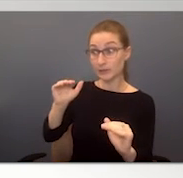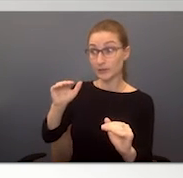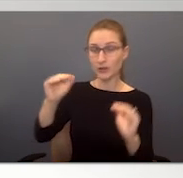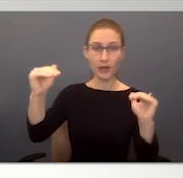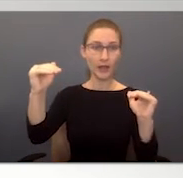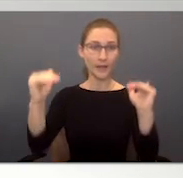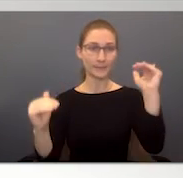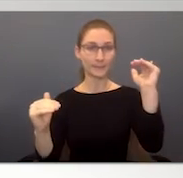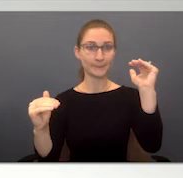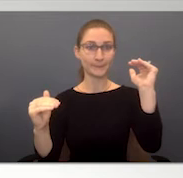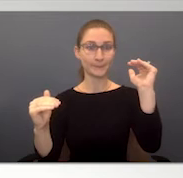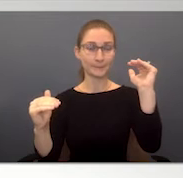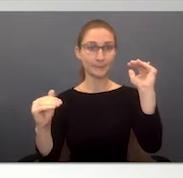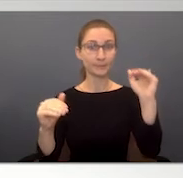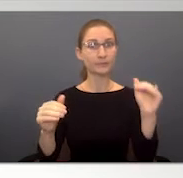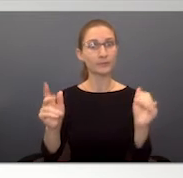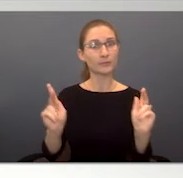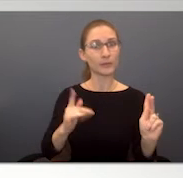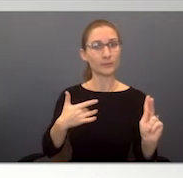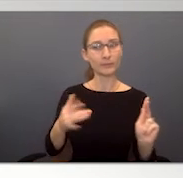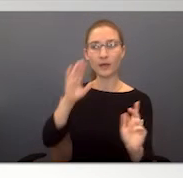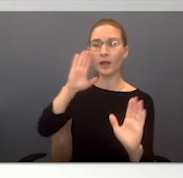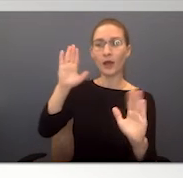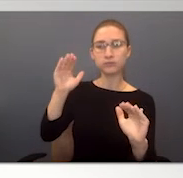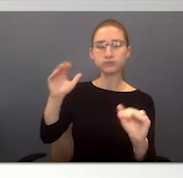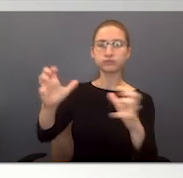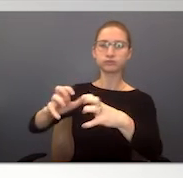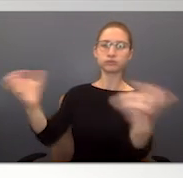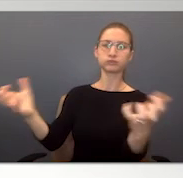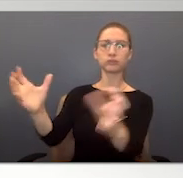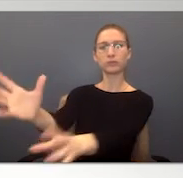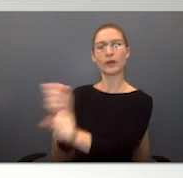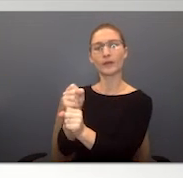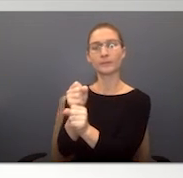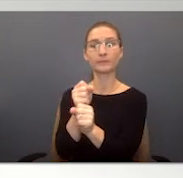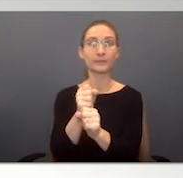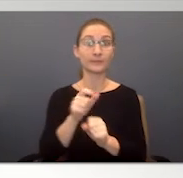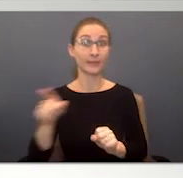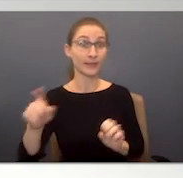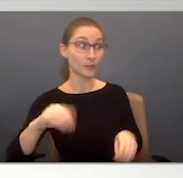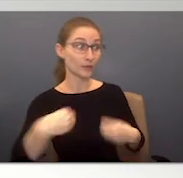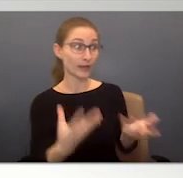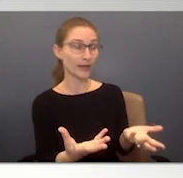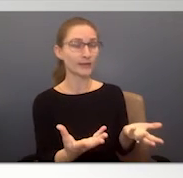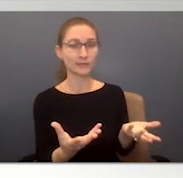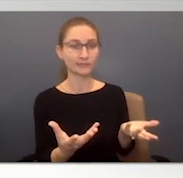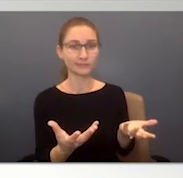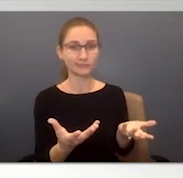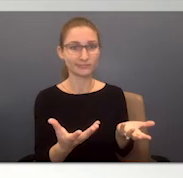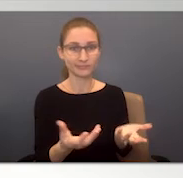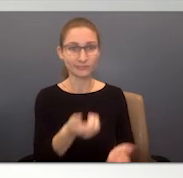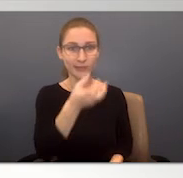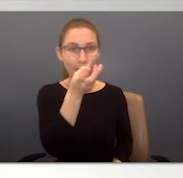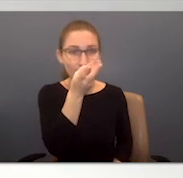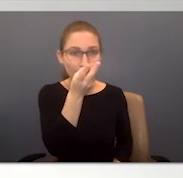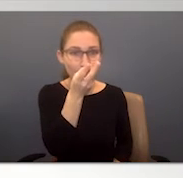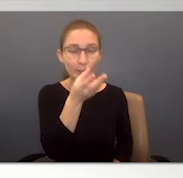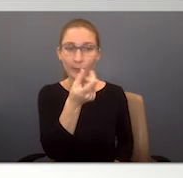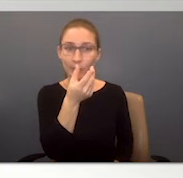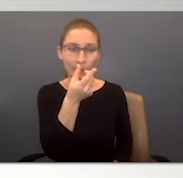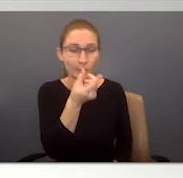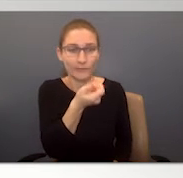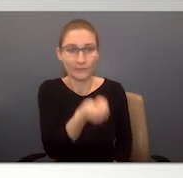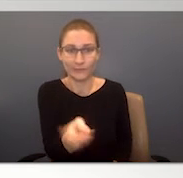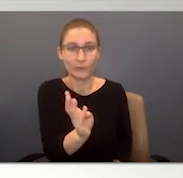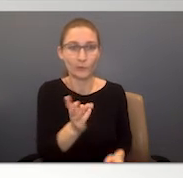visitarlo anteriormente en el paquete que yo se lo digo en un momento en inglés. En el paquete yo